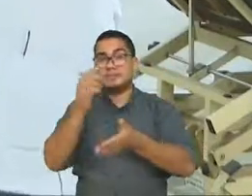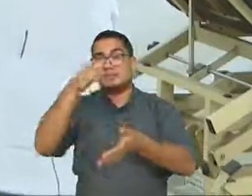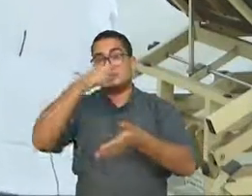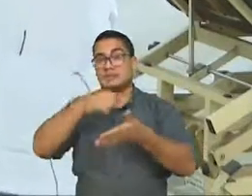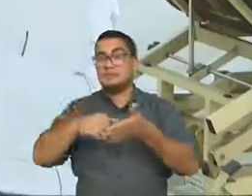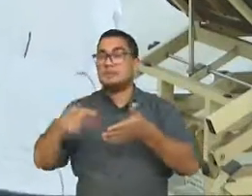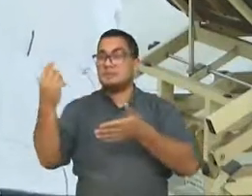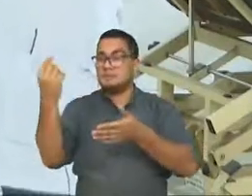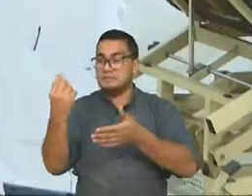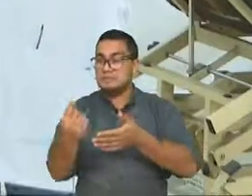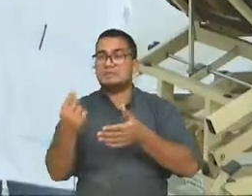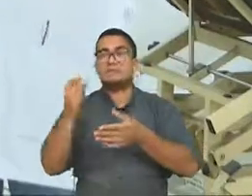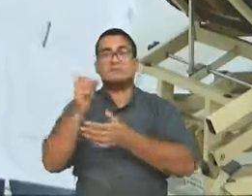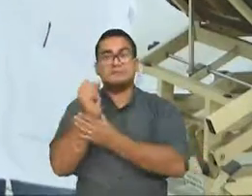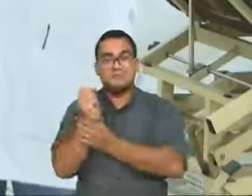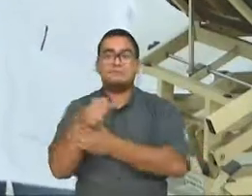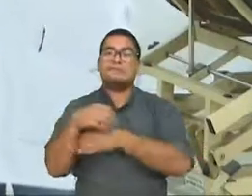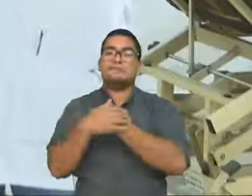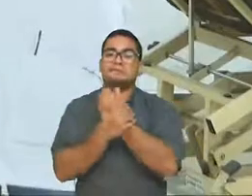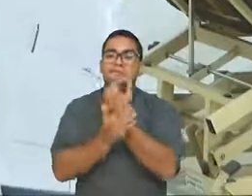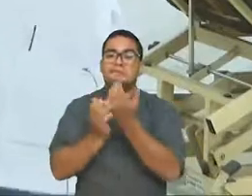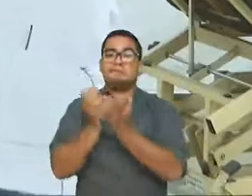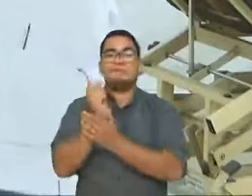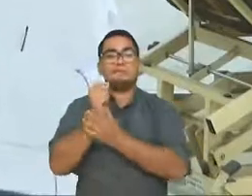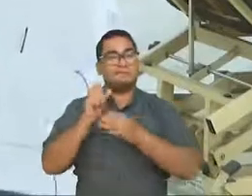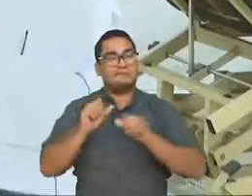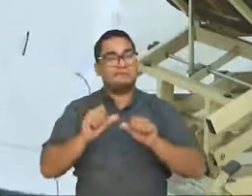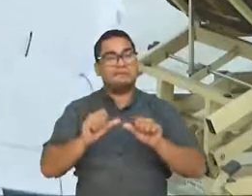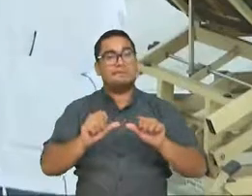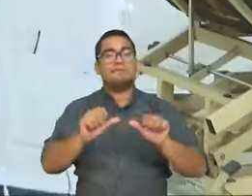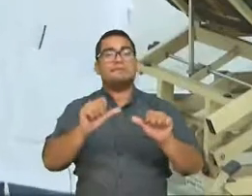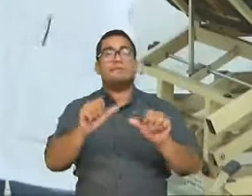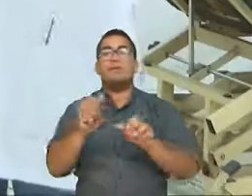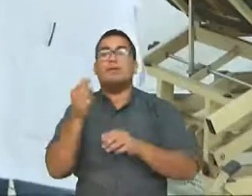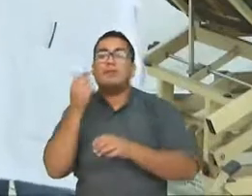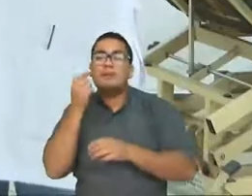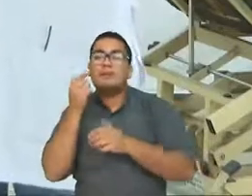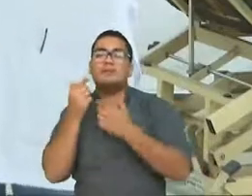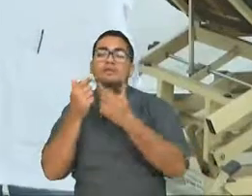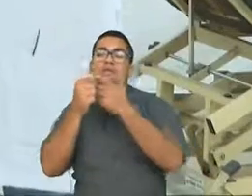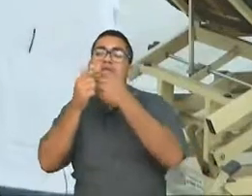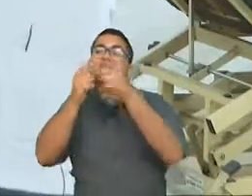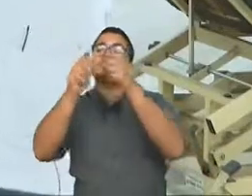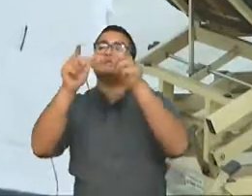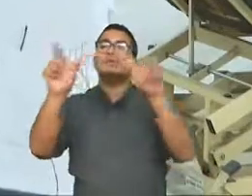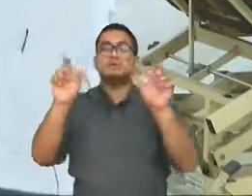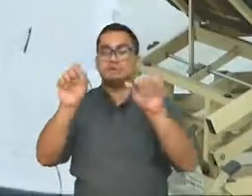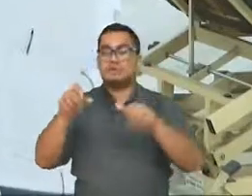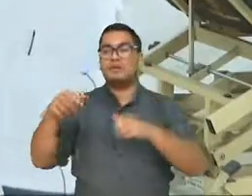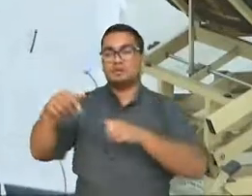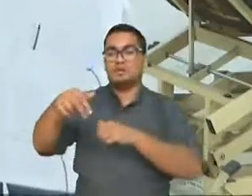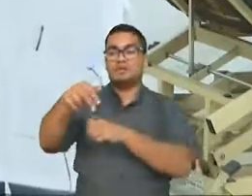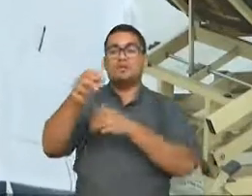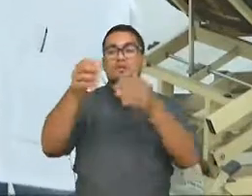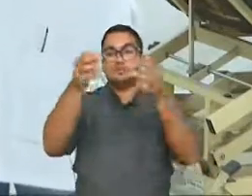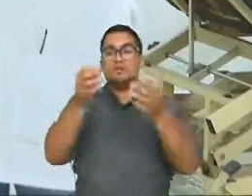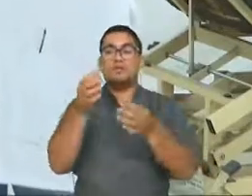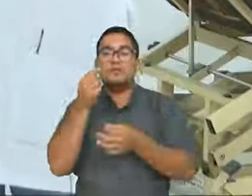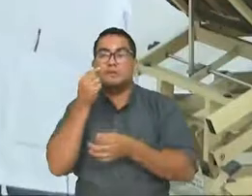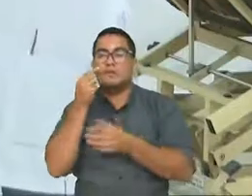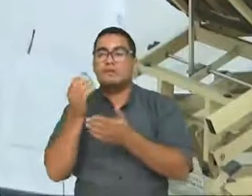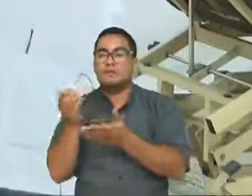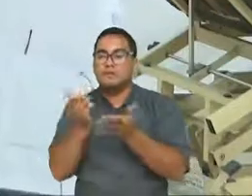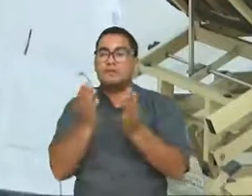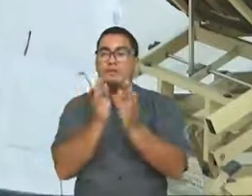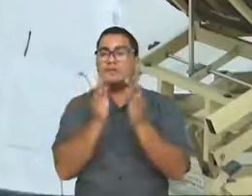su rehabilitación, en donde continúa viendo su independencia, en donde se continúa viendo que la familia se integre